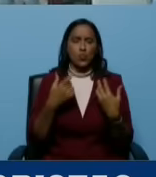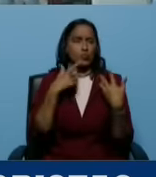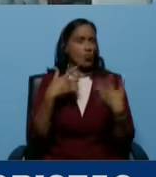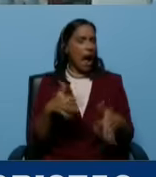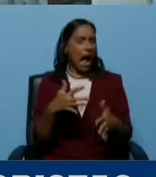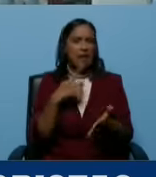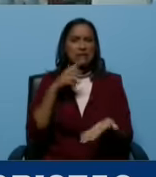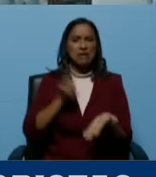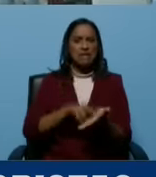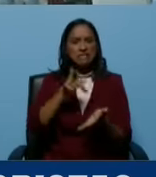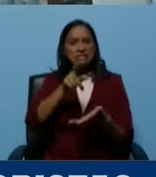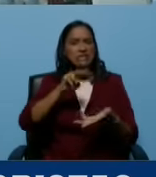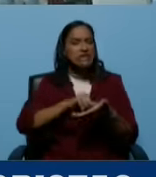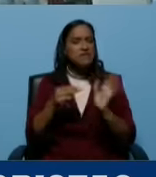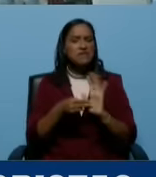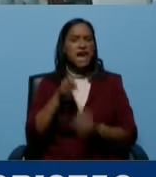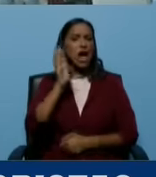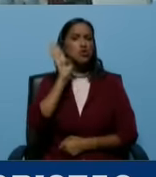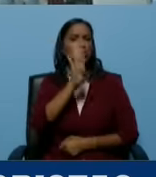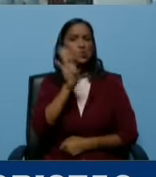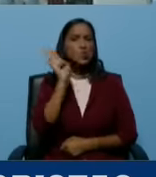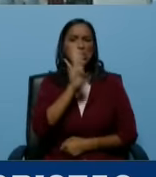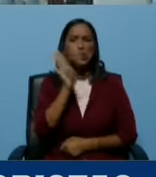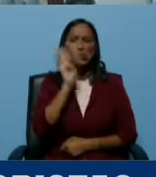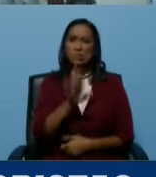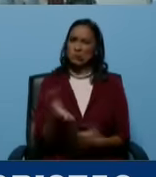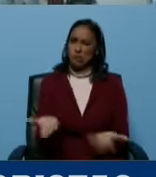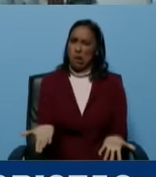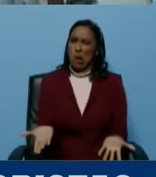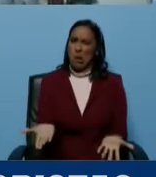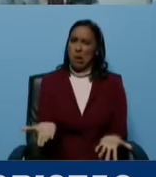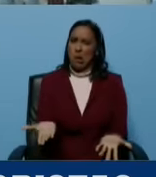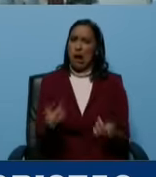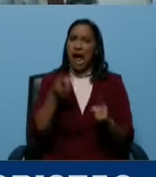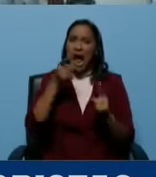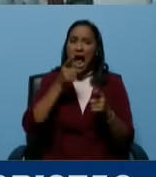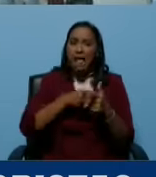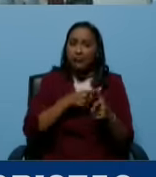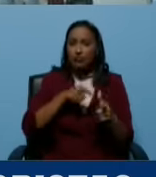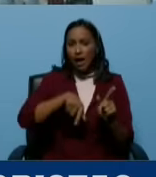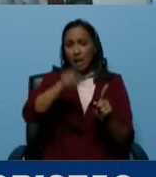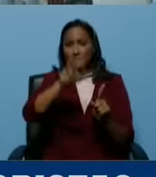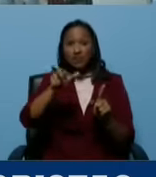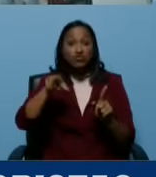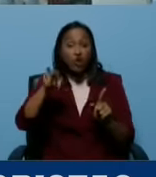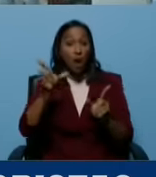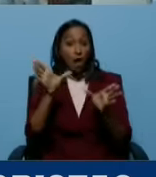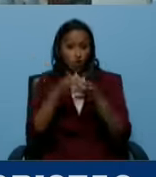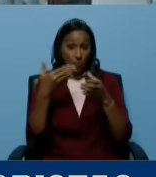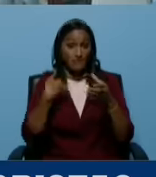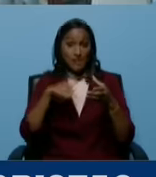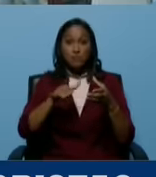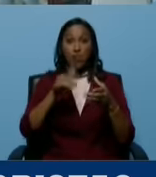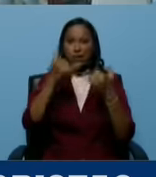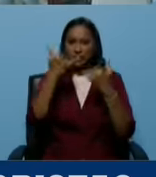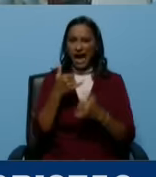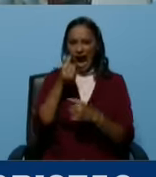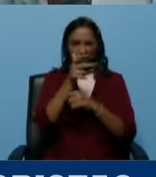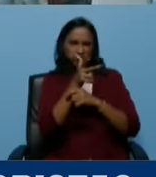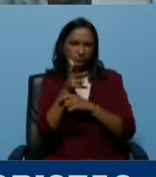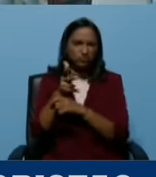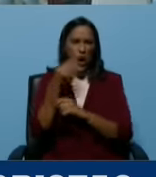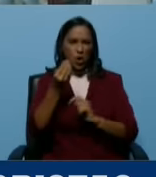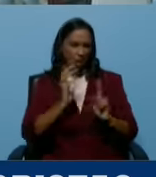algo asqueroso. Pero cuando esta gente en tiempo real graba y filma cómo matan,